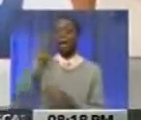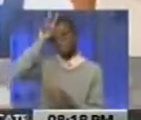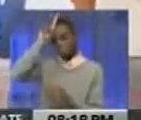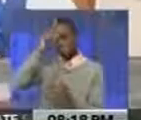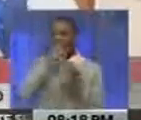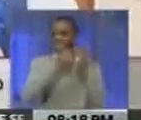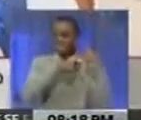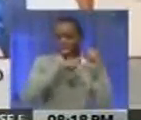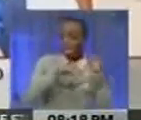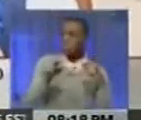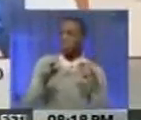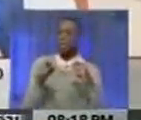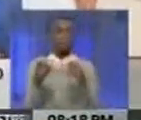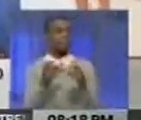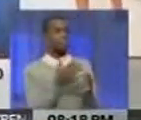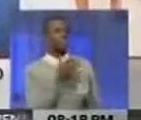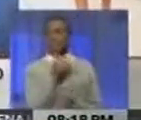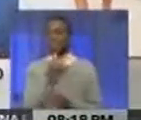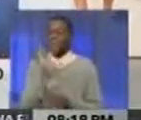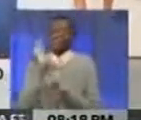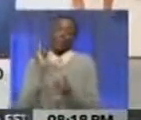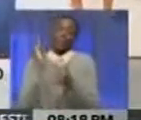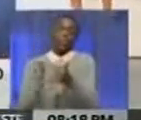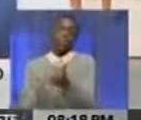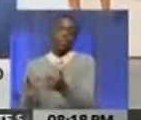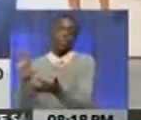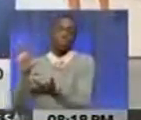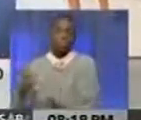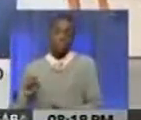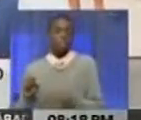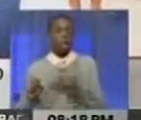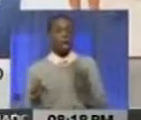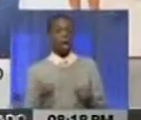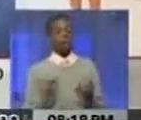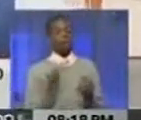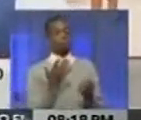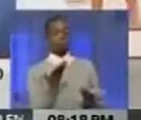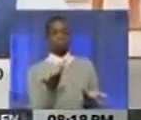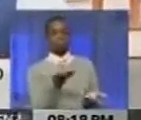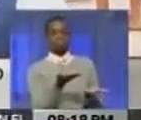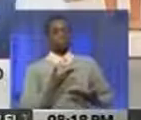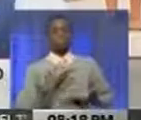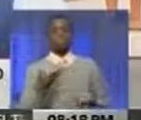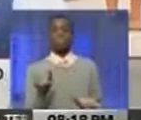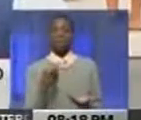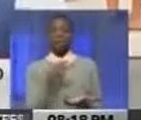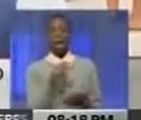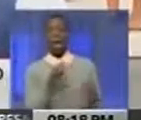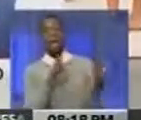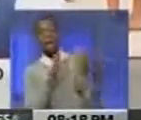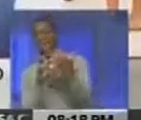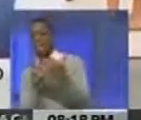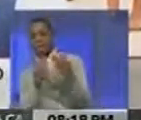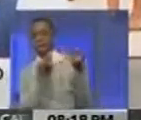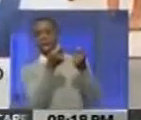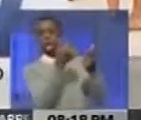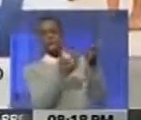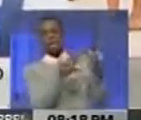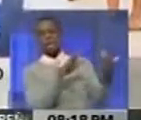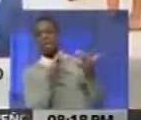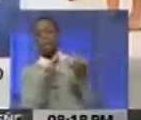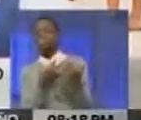porque no lo conseguimos. Y esto es algo que nos beneficia, pues se elimina primero la guerra económica, combatir esa guerra económica